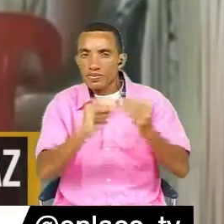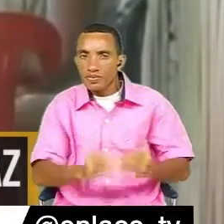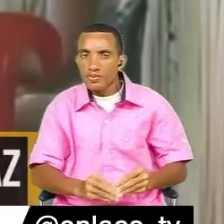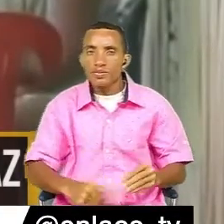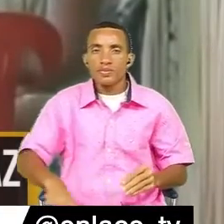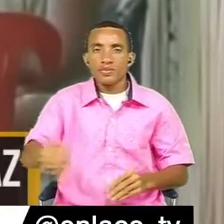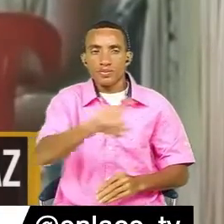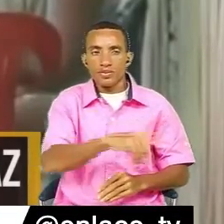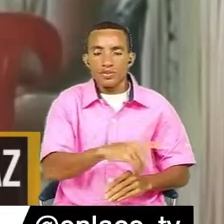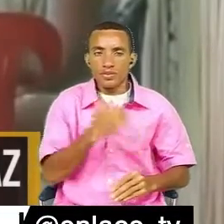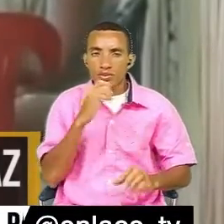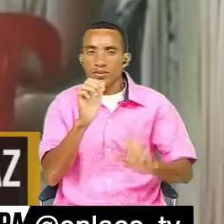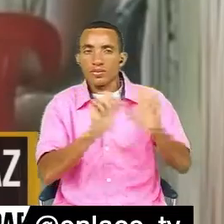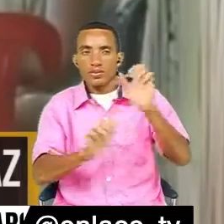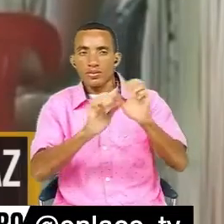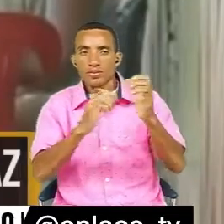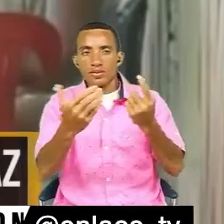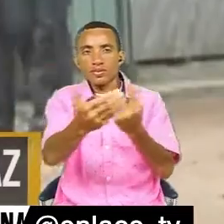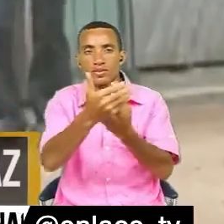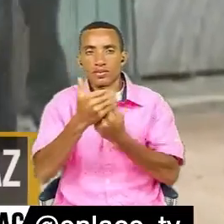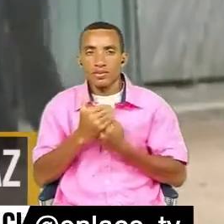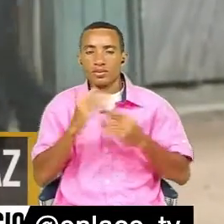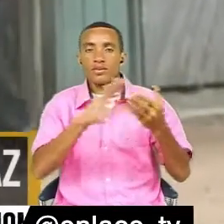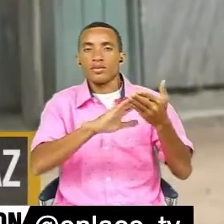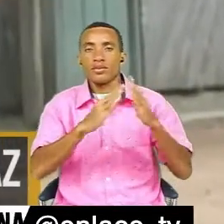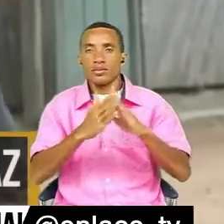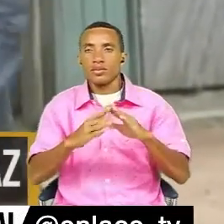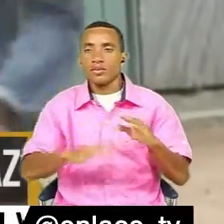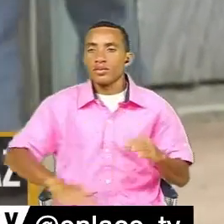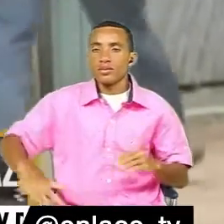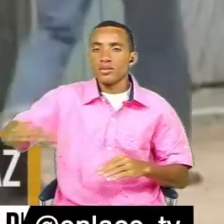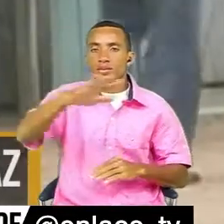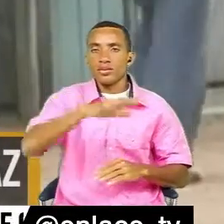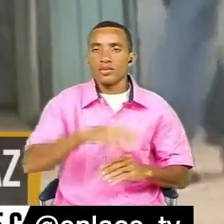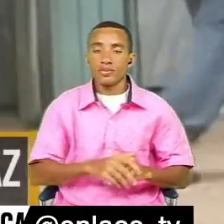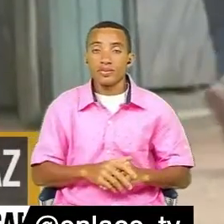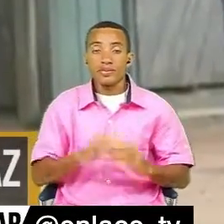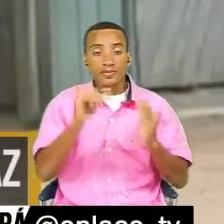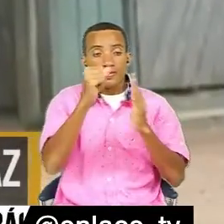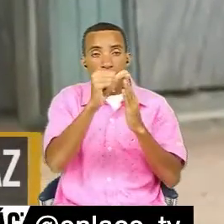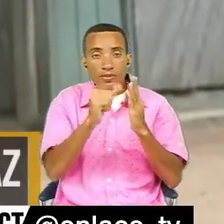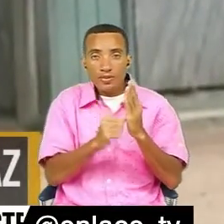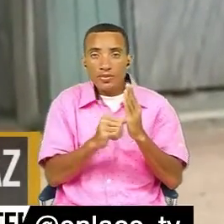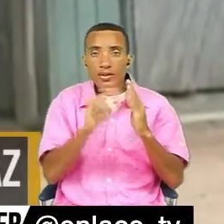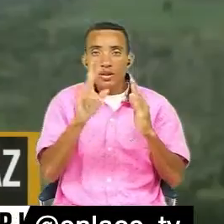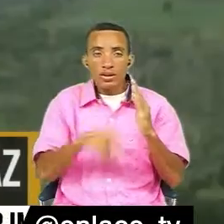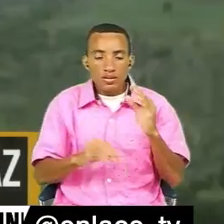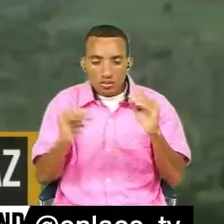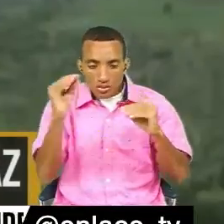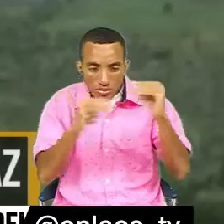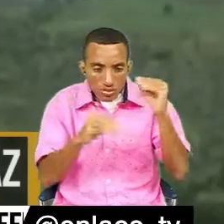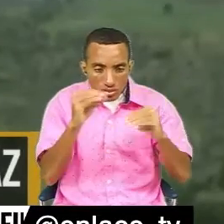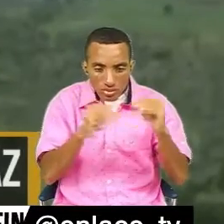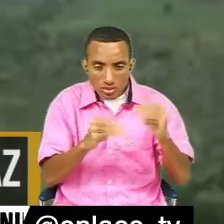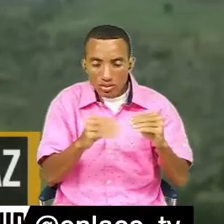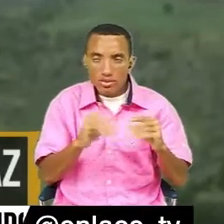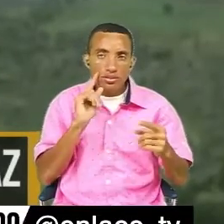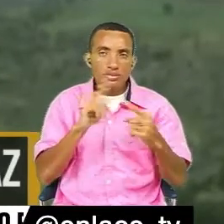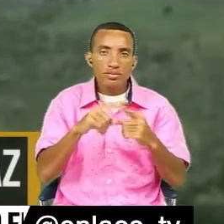de las medidas de prevención y de protección de las comunidades y sus territorios. Este programa, en su elaboración y aplicación, contará